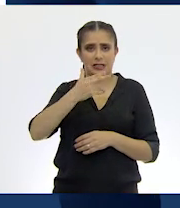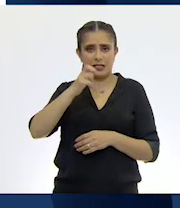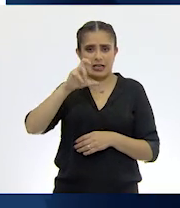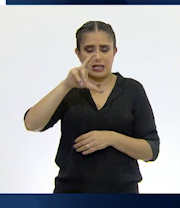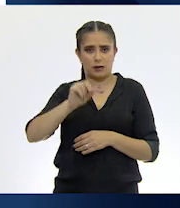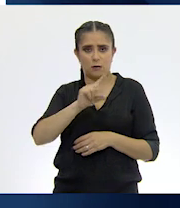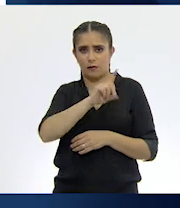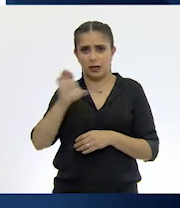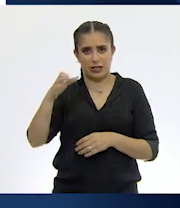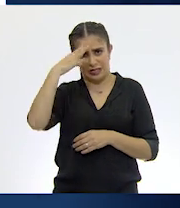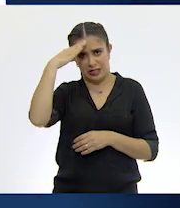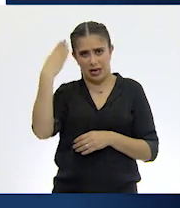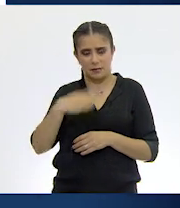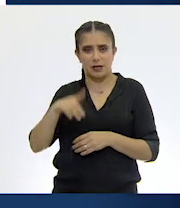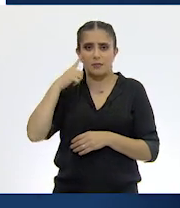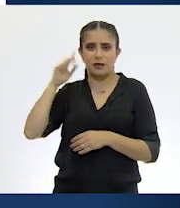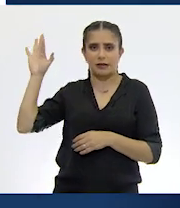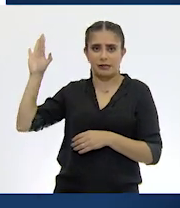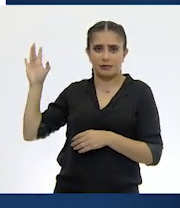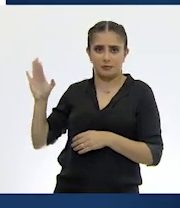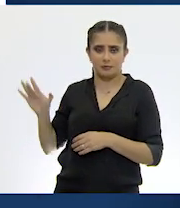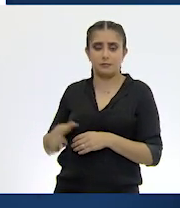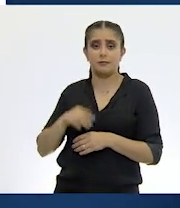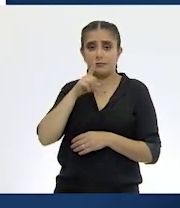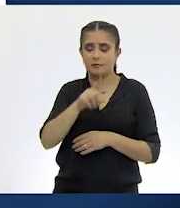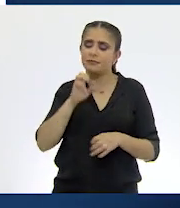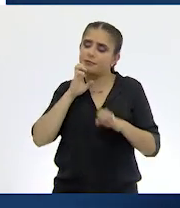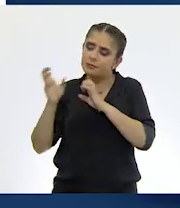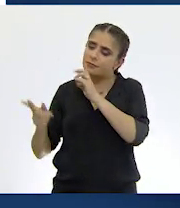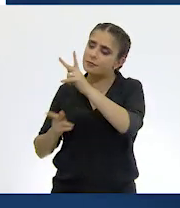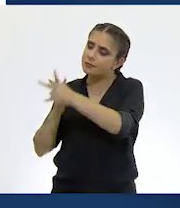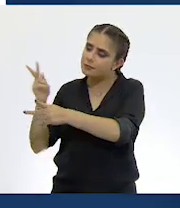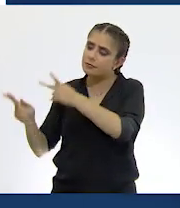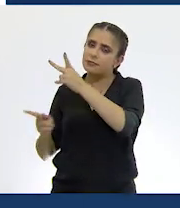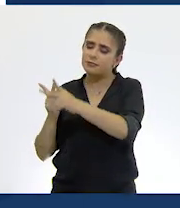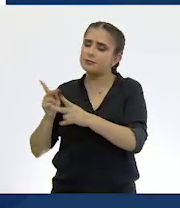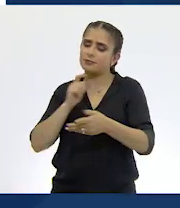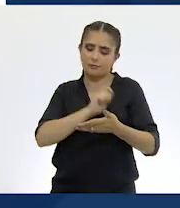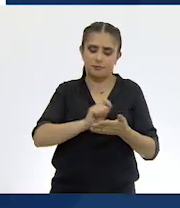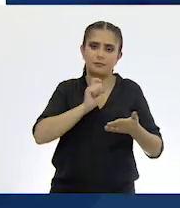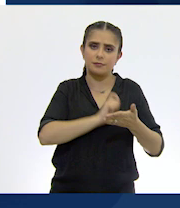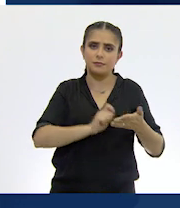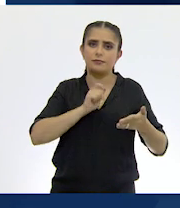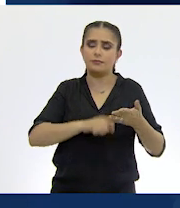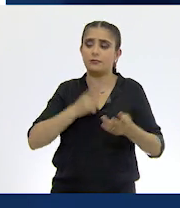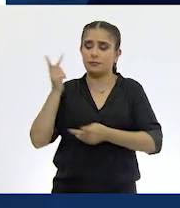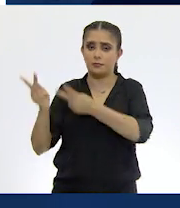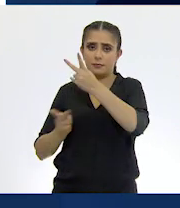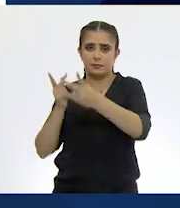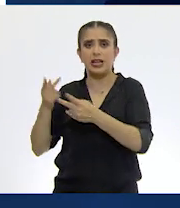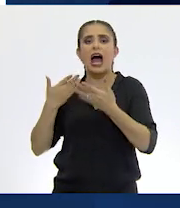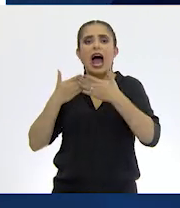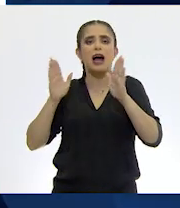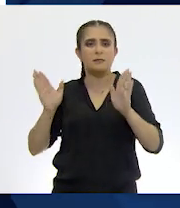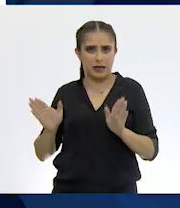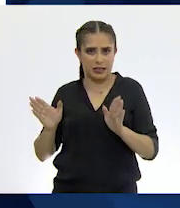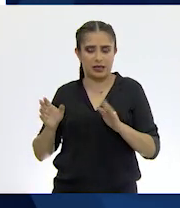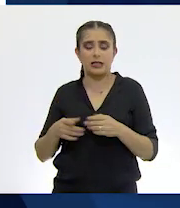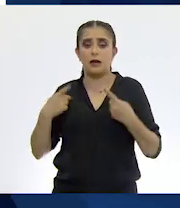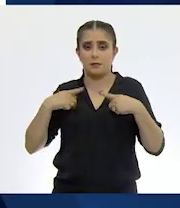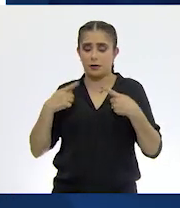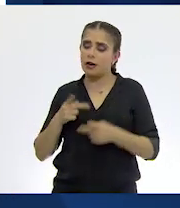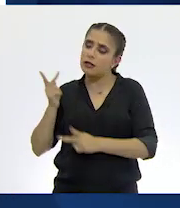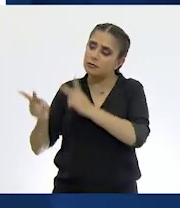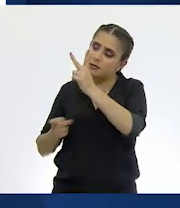el tipo de respuesta que esperas obtener del entrevistado, puedes realizar dos tipos de preguntas abiertas. La persona